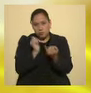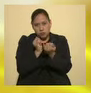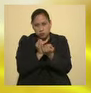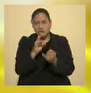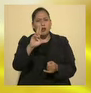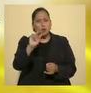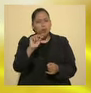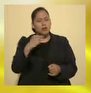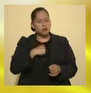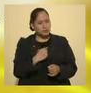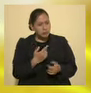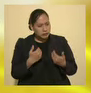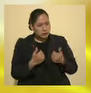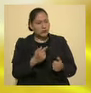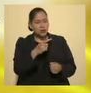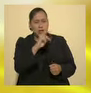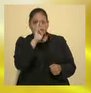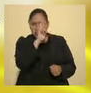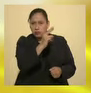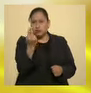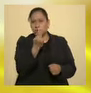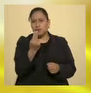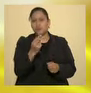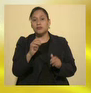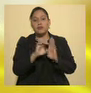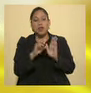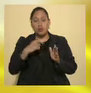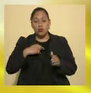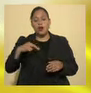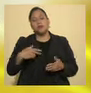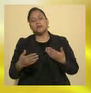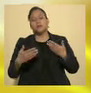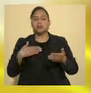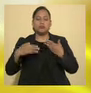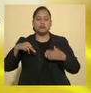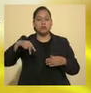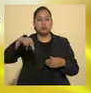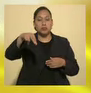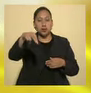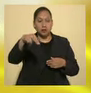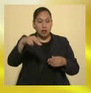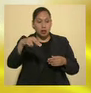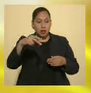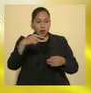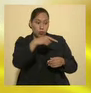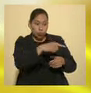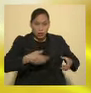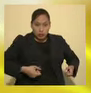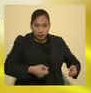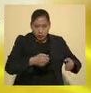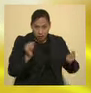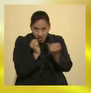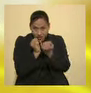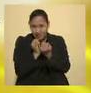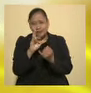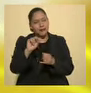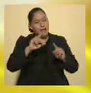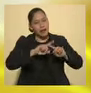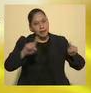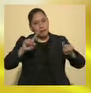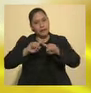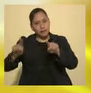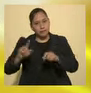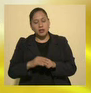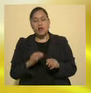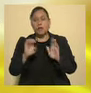sí ser consciente que no es lo mismo caminar en la ciudad para mí que para ti, eso me queda claro. Y entonces, si yo en la medida